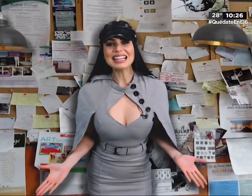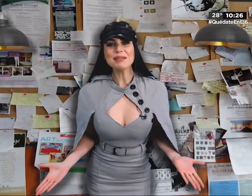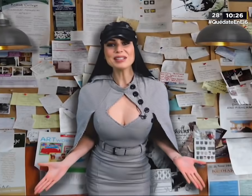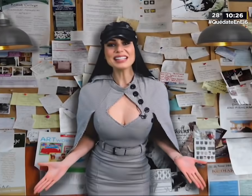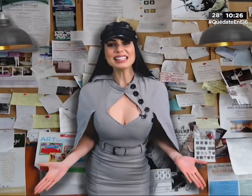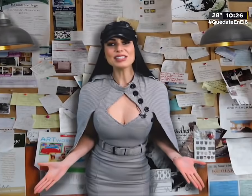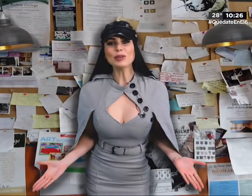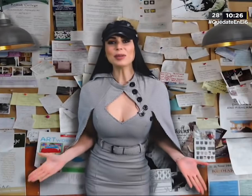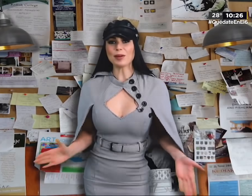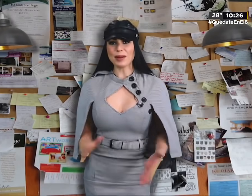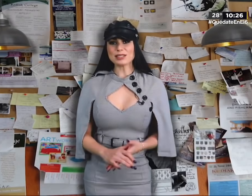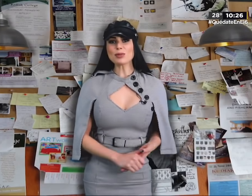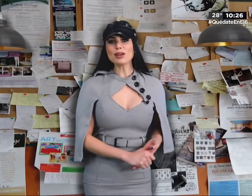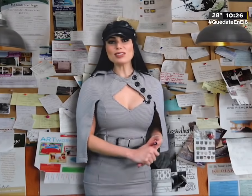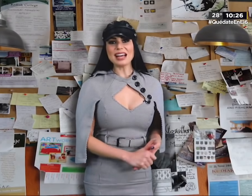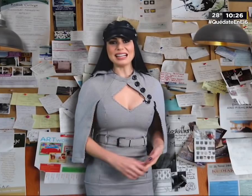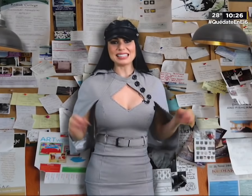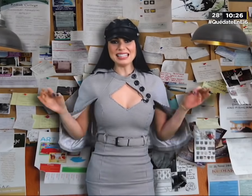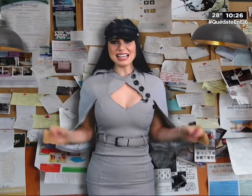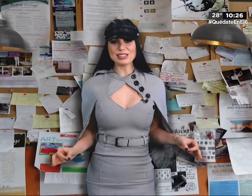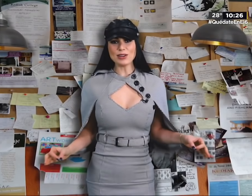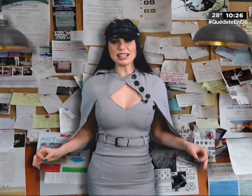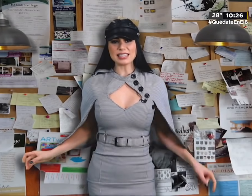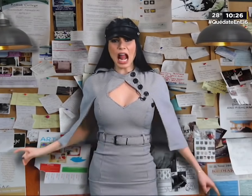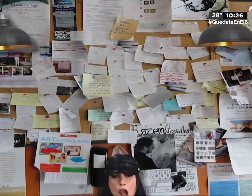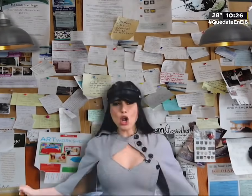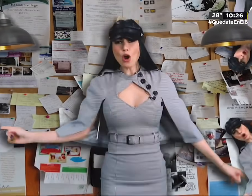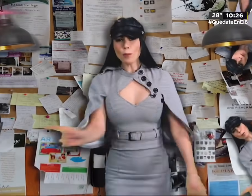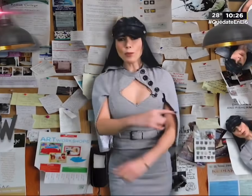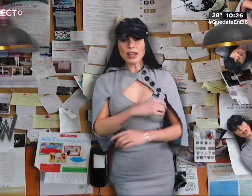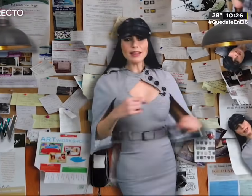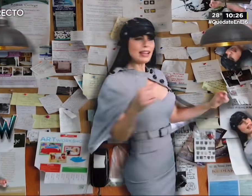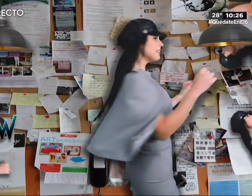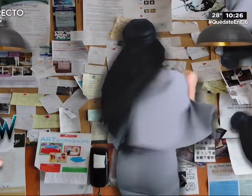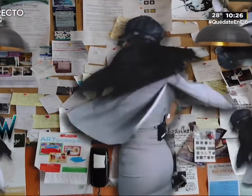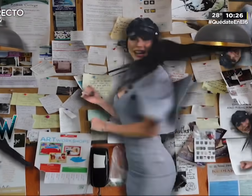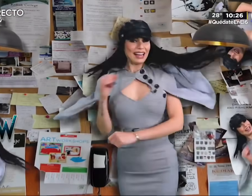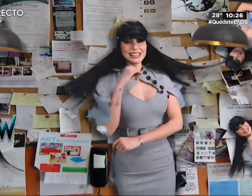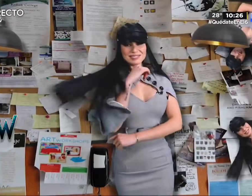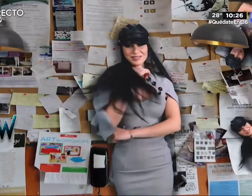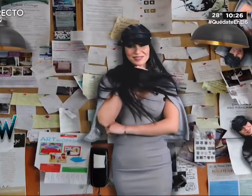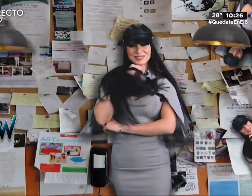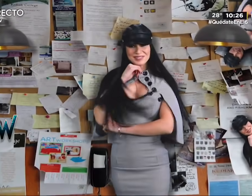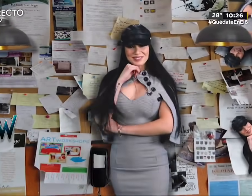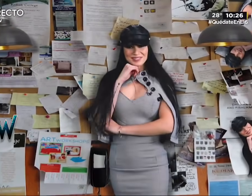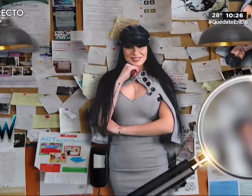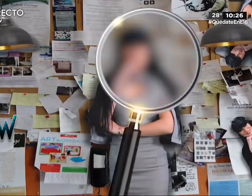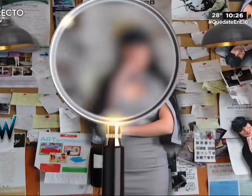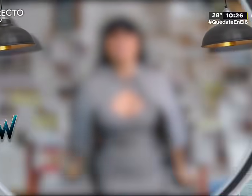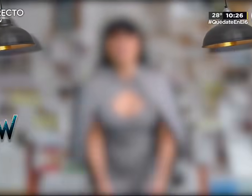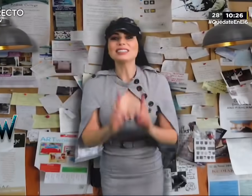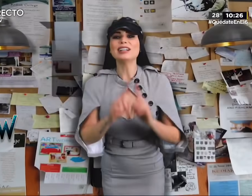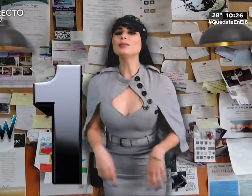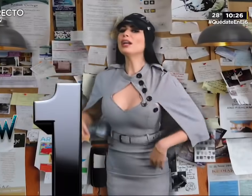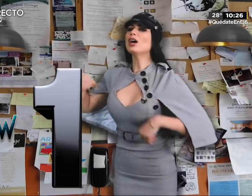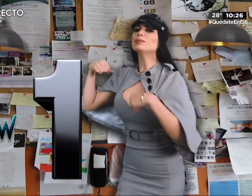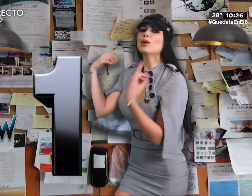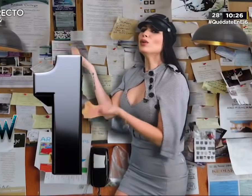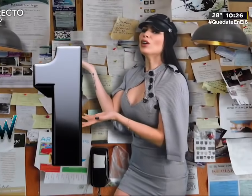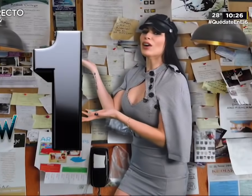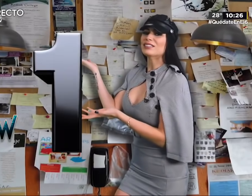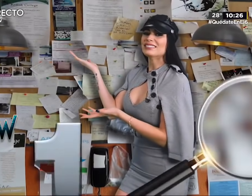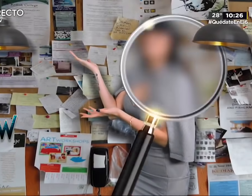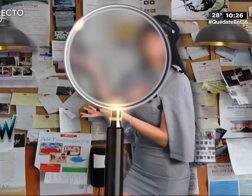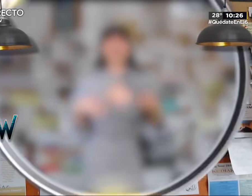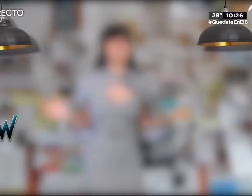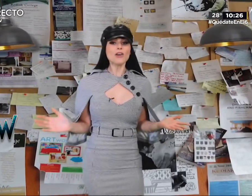Hola, ¿qué tal, amigos de S-Show? Mi nombre es Rubí González y esto es ¿No puedes creer? Nota número